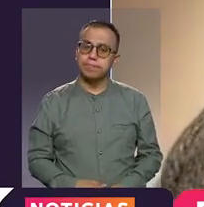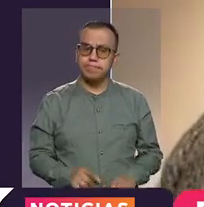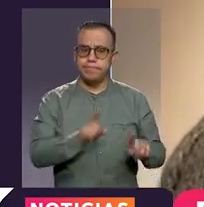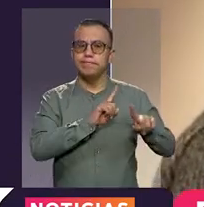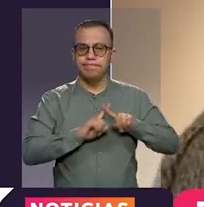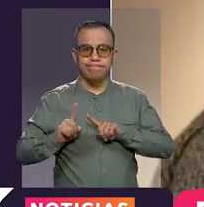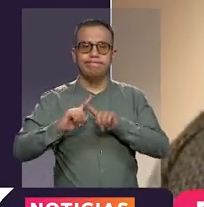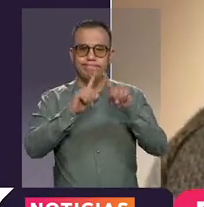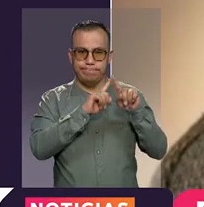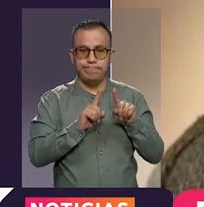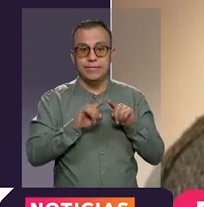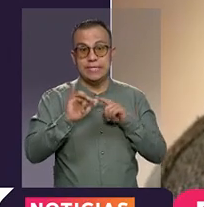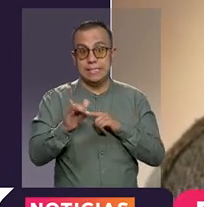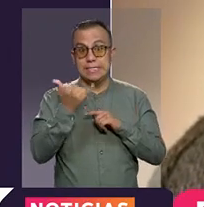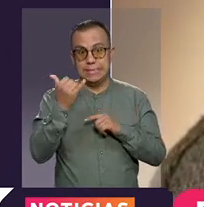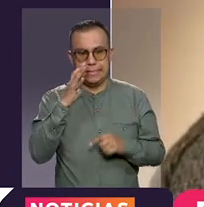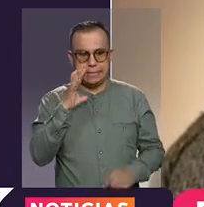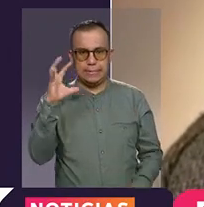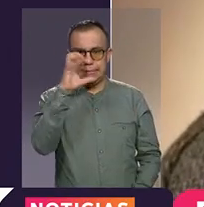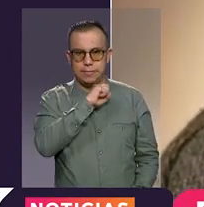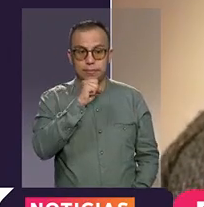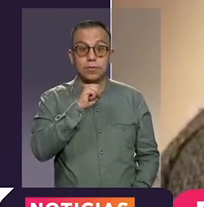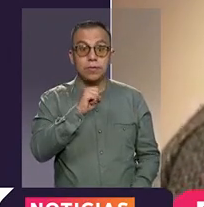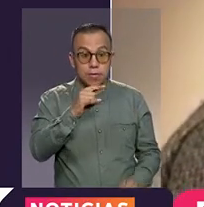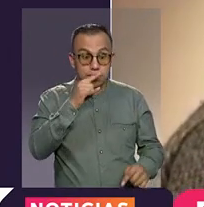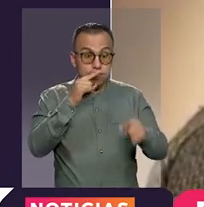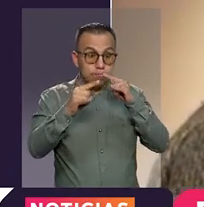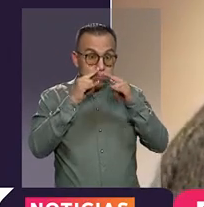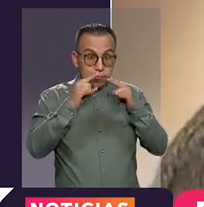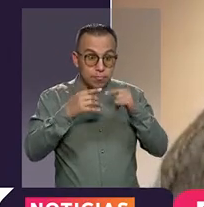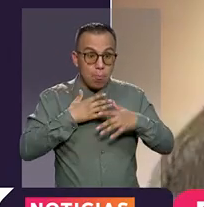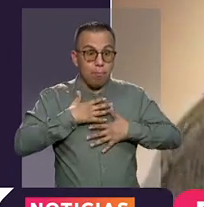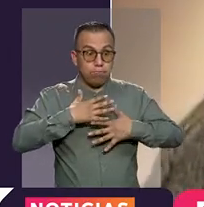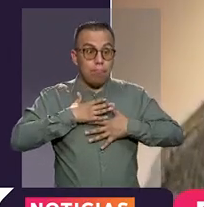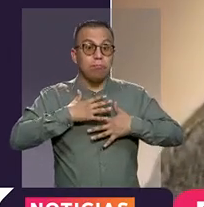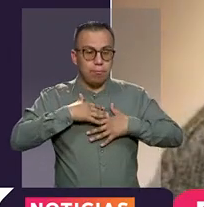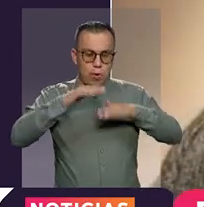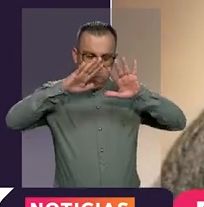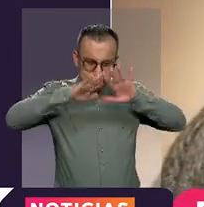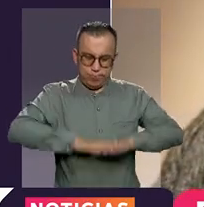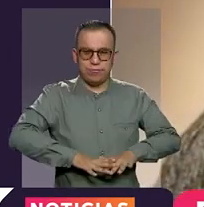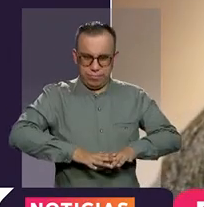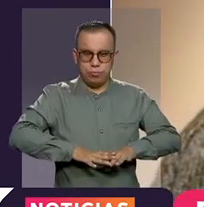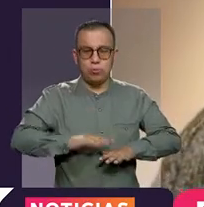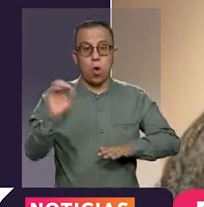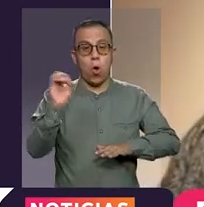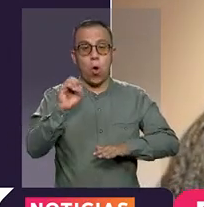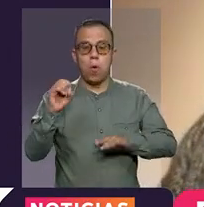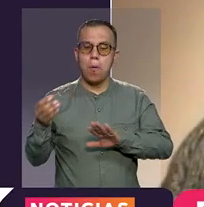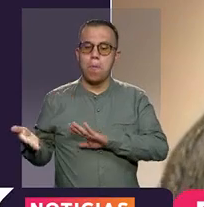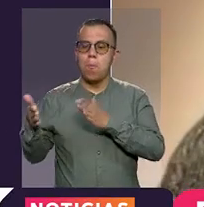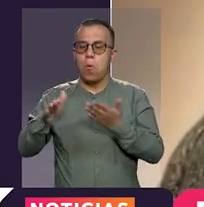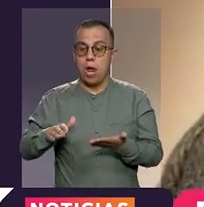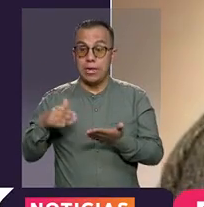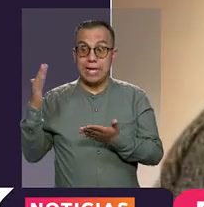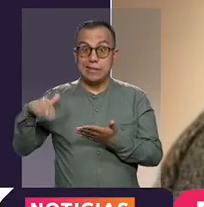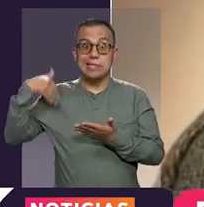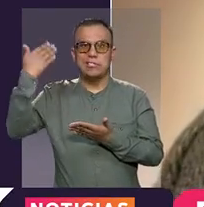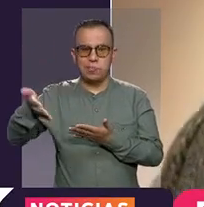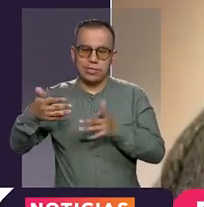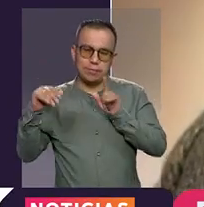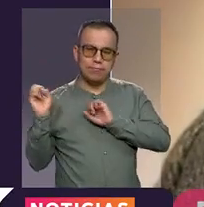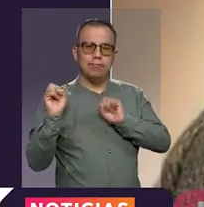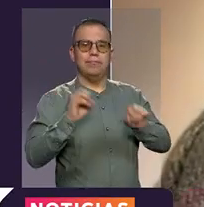diferencia entre si se ahogó, por decir claramente, o muerto, fue arrojado al